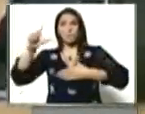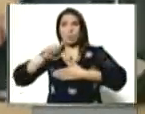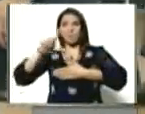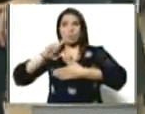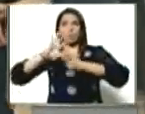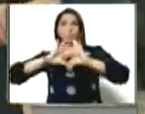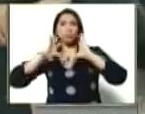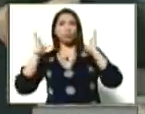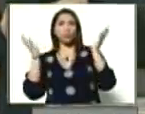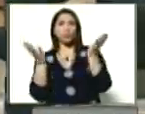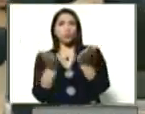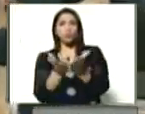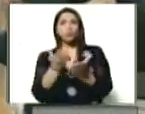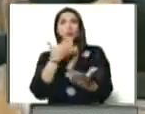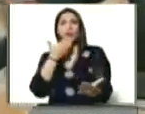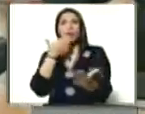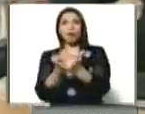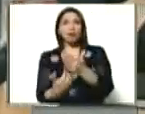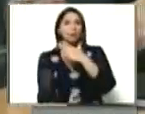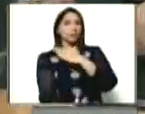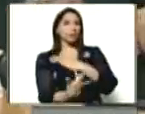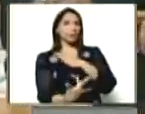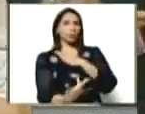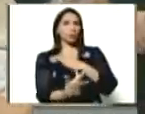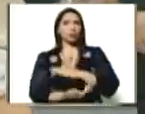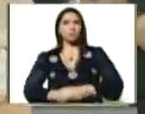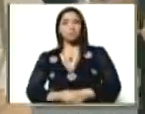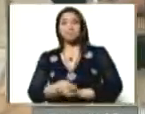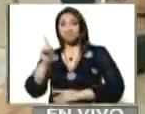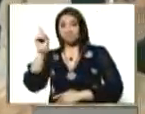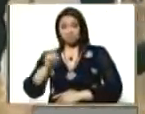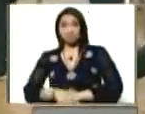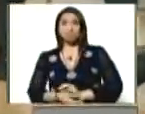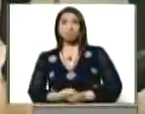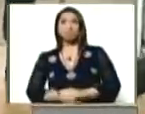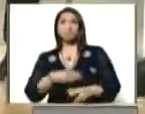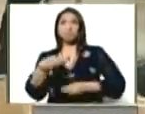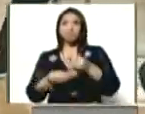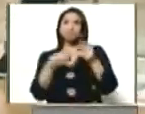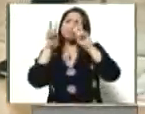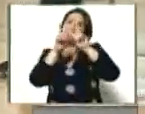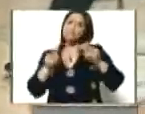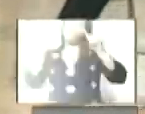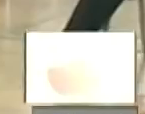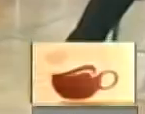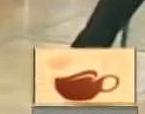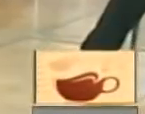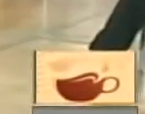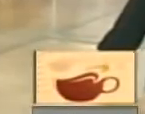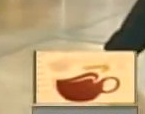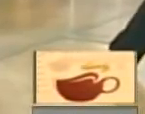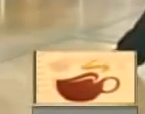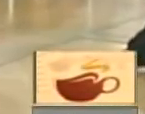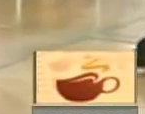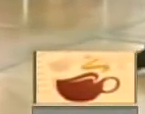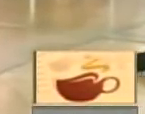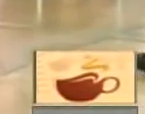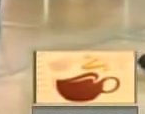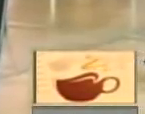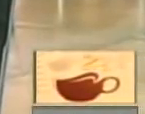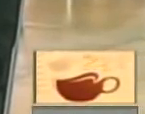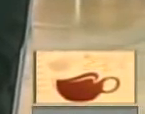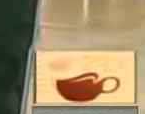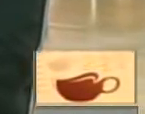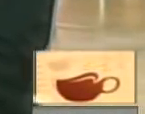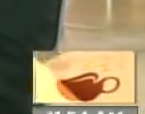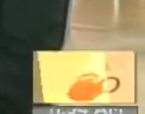mundo gracias a su tecnología de punta. Asimismo, se lleva a cabo la revisión de la normativa que regulará el desarrollo de la campaña electoral, que